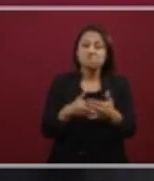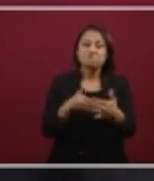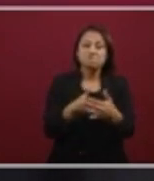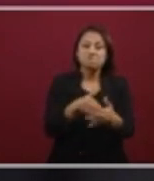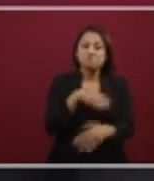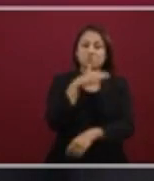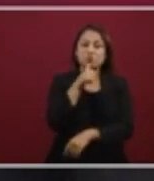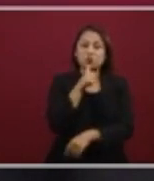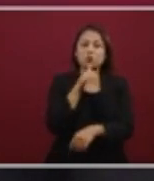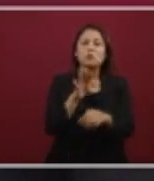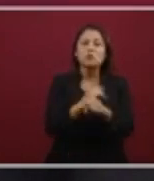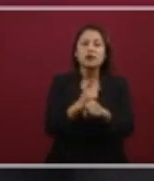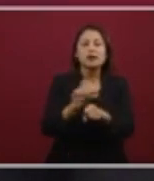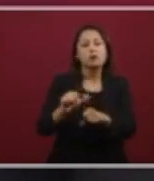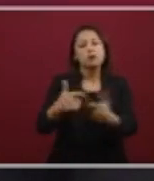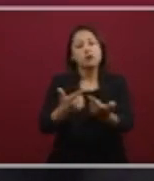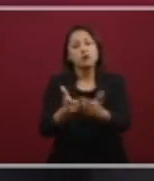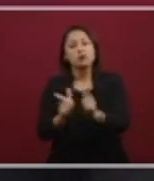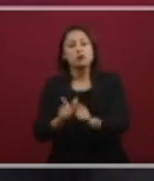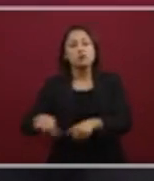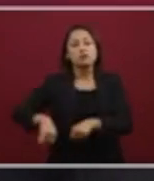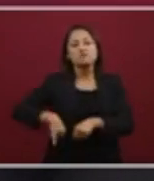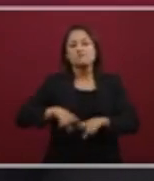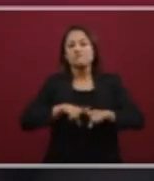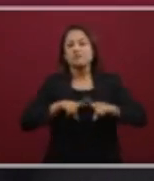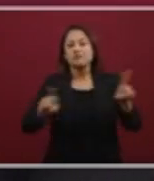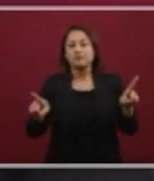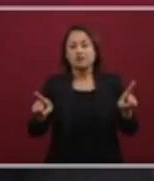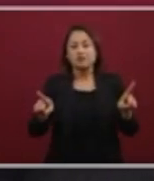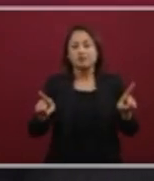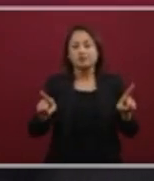por los intereses creados alrededor